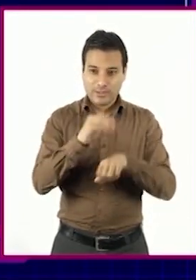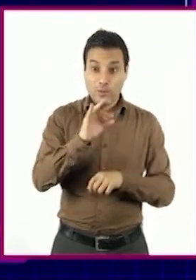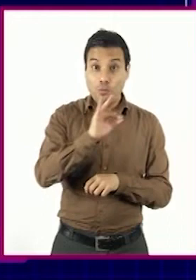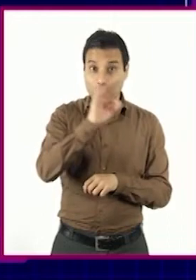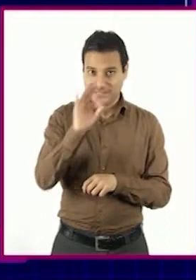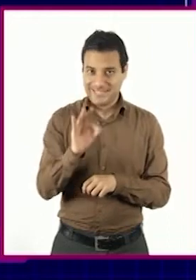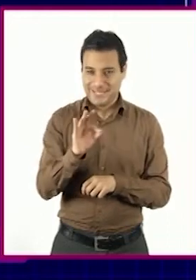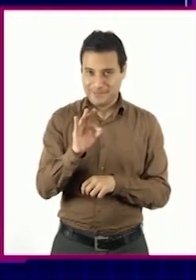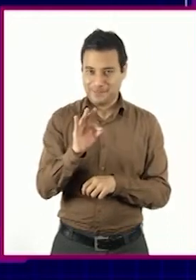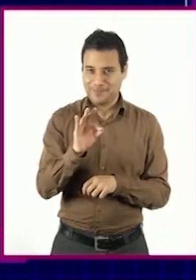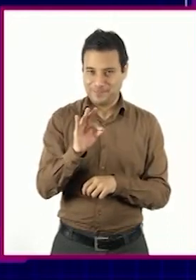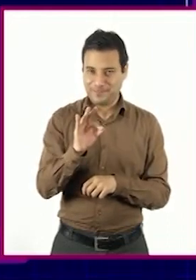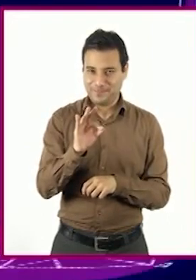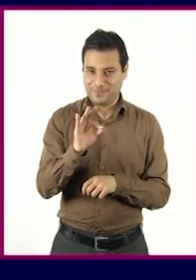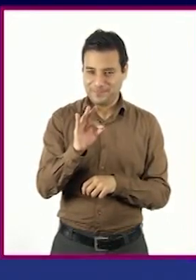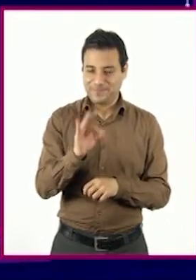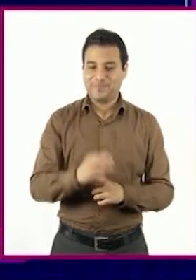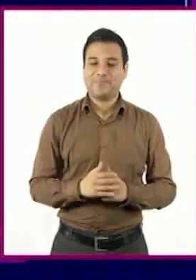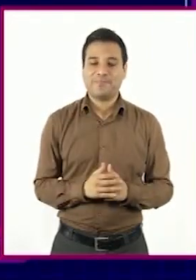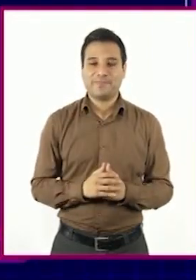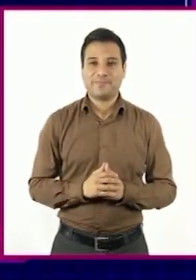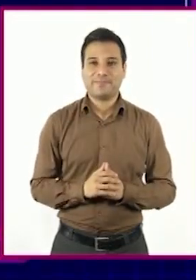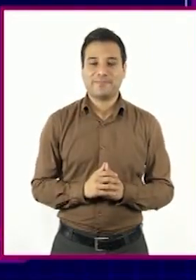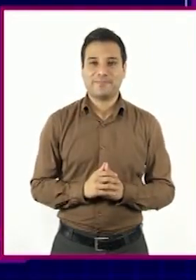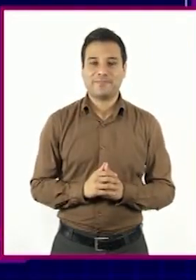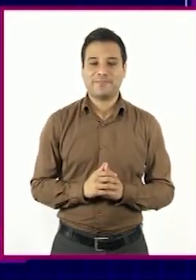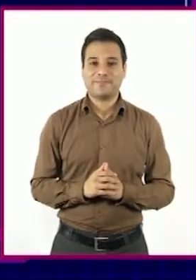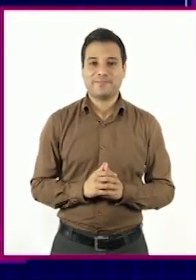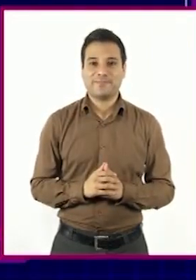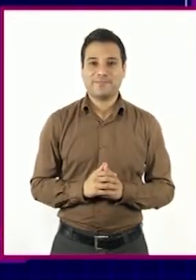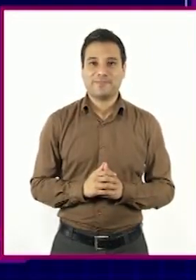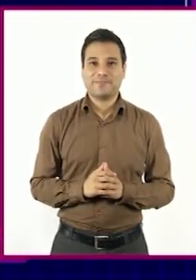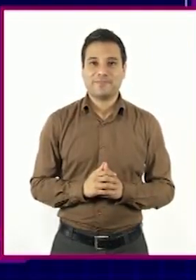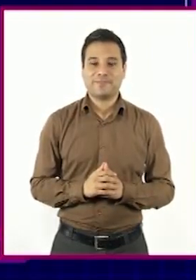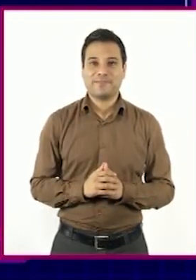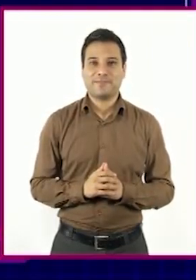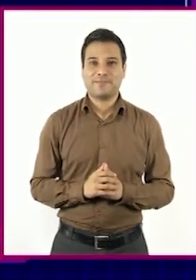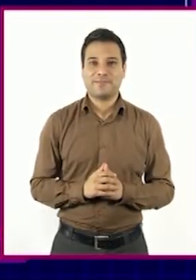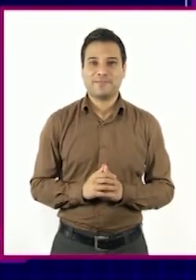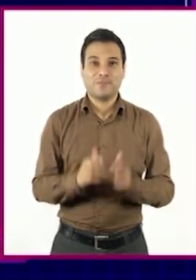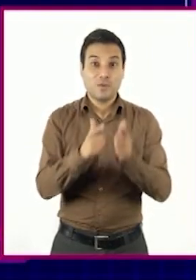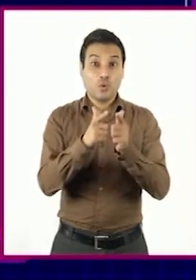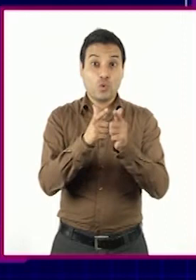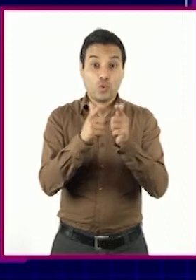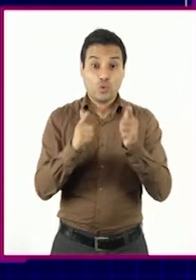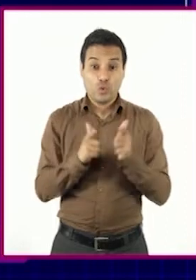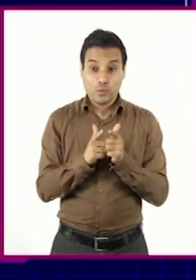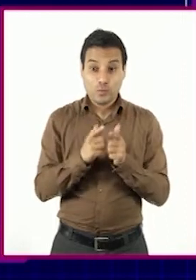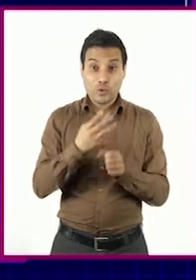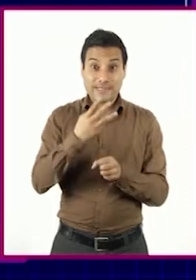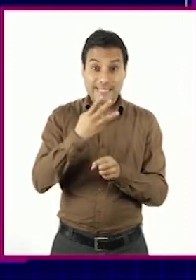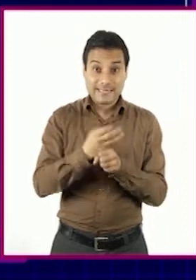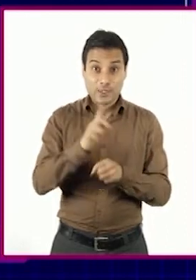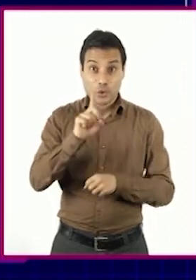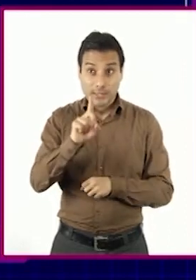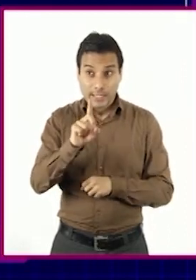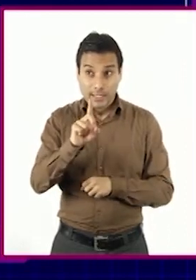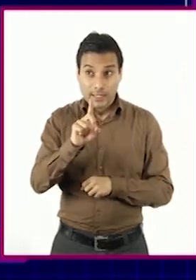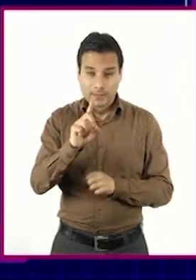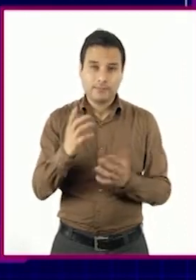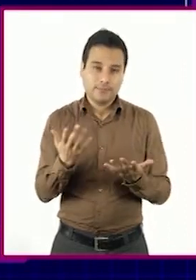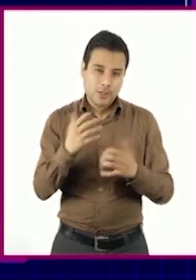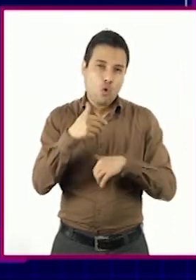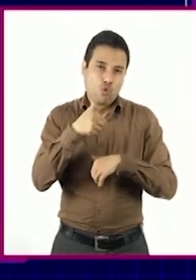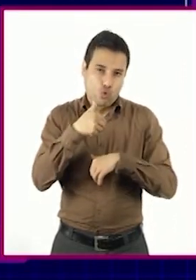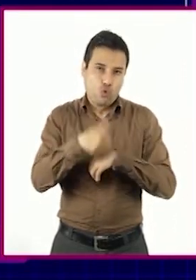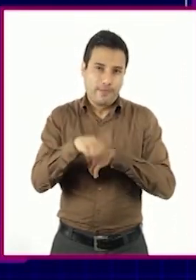la categoría que representa cada uno. Maestro Bernabé, los datos sobre el grupo tercero D son cuantitativos. Con ellos